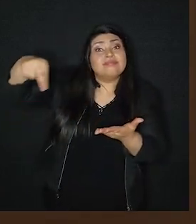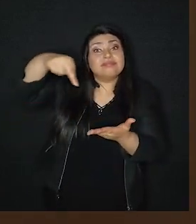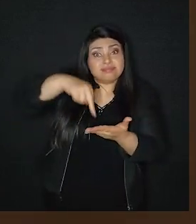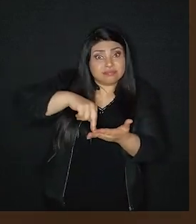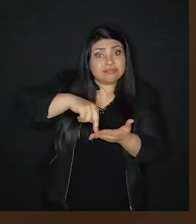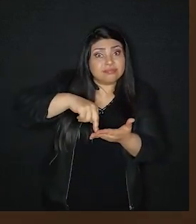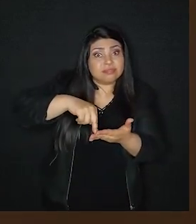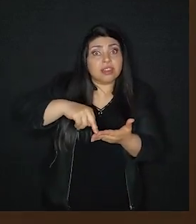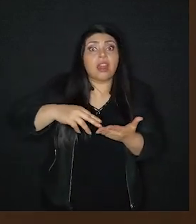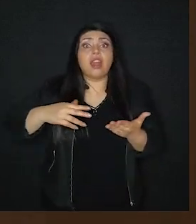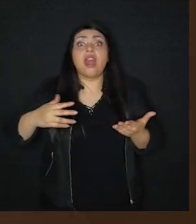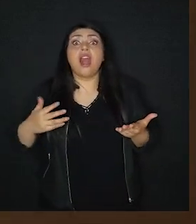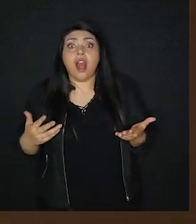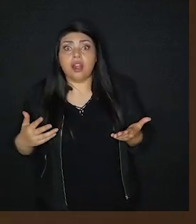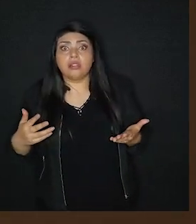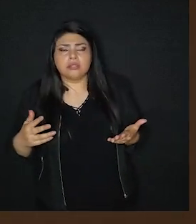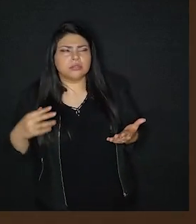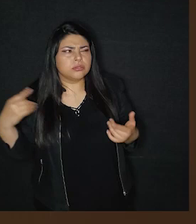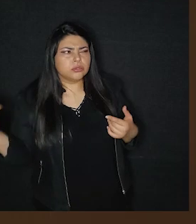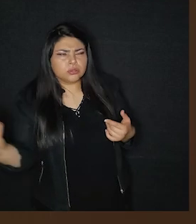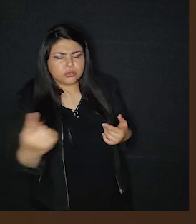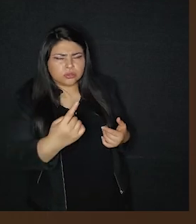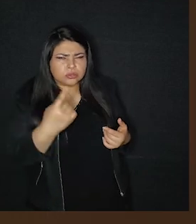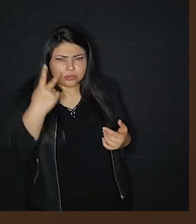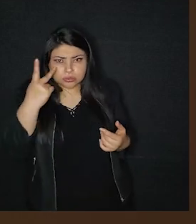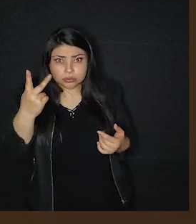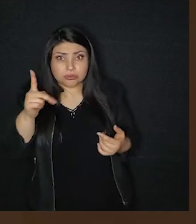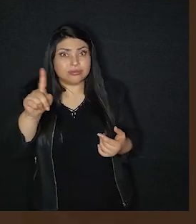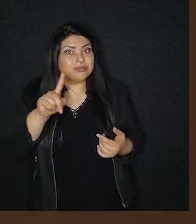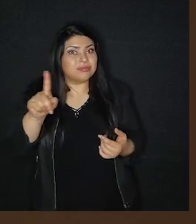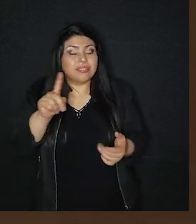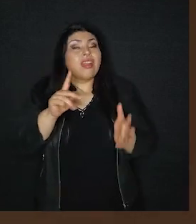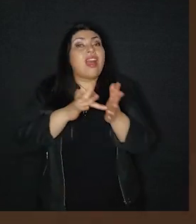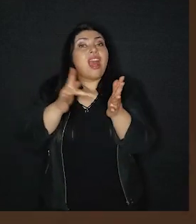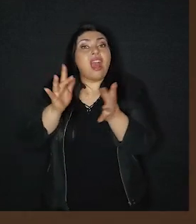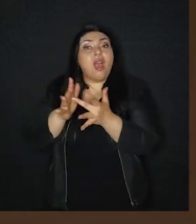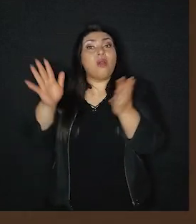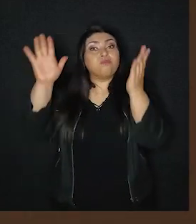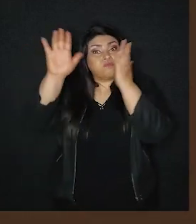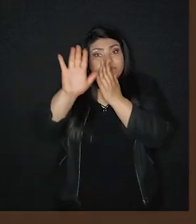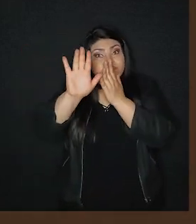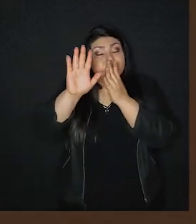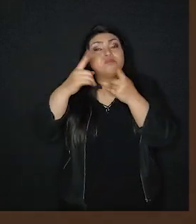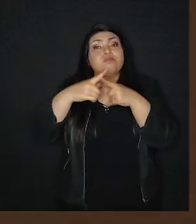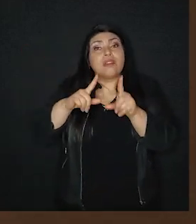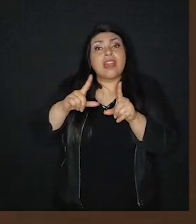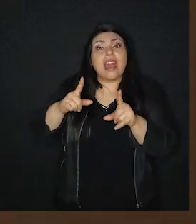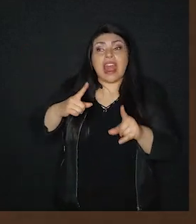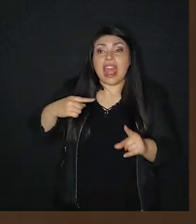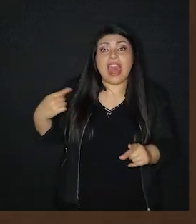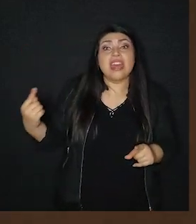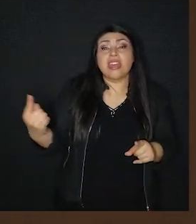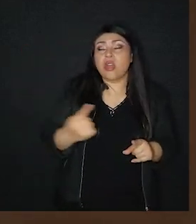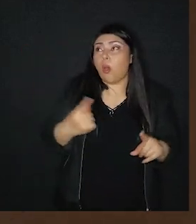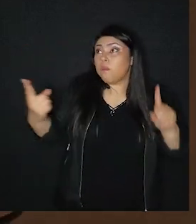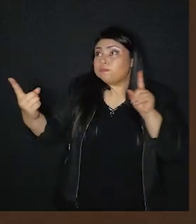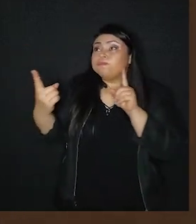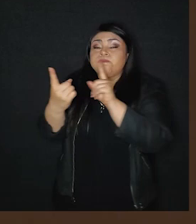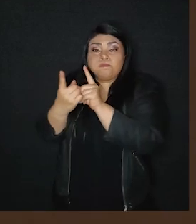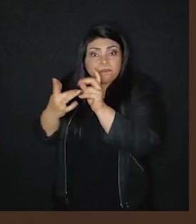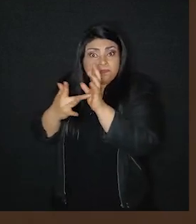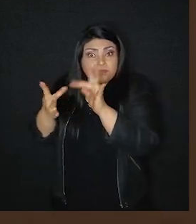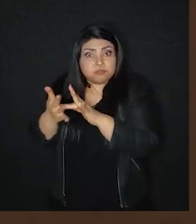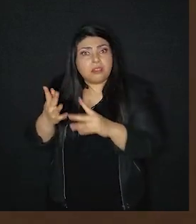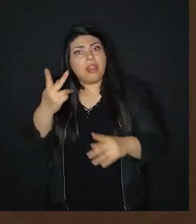accesible a la vista de todos sino se escondió para ser encontrados han encontrado Y entonces vemos